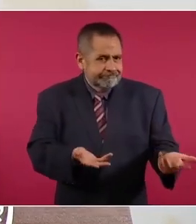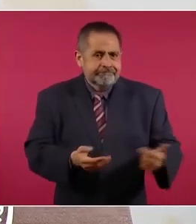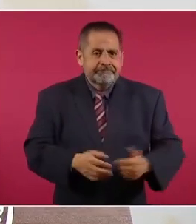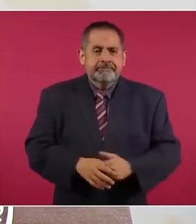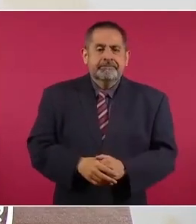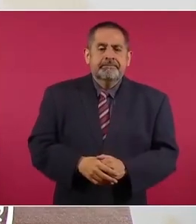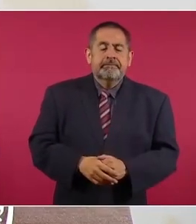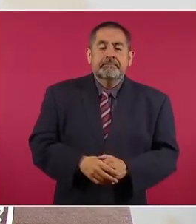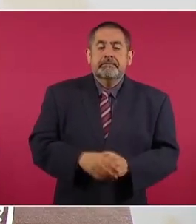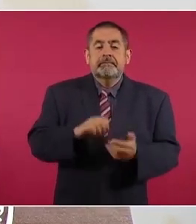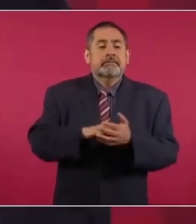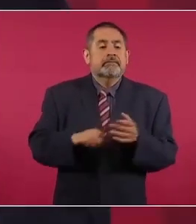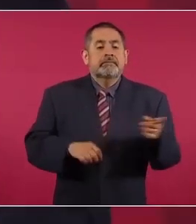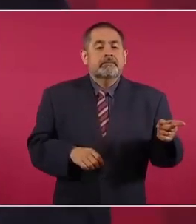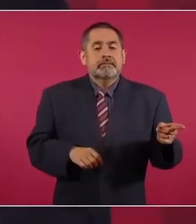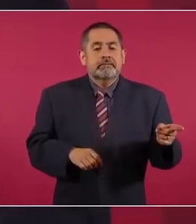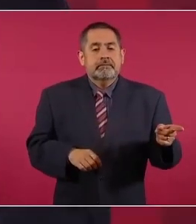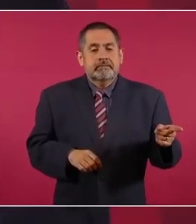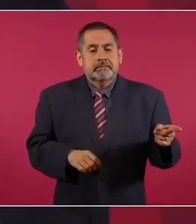como